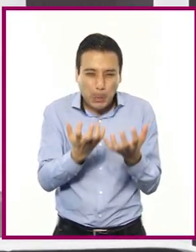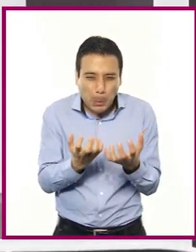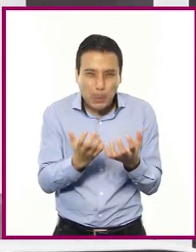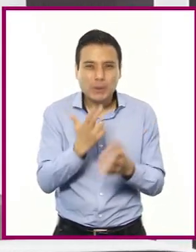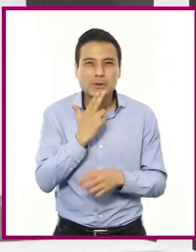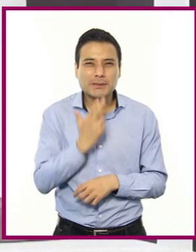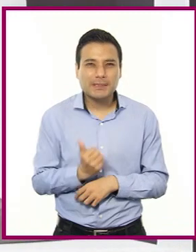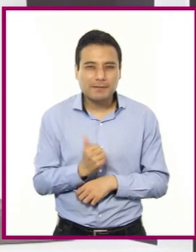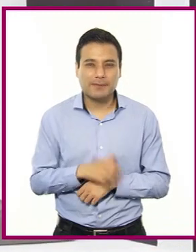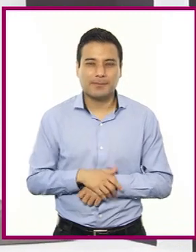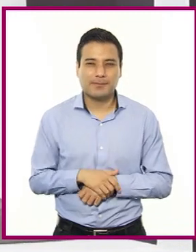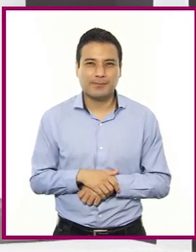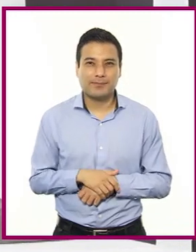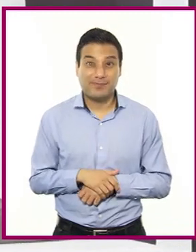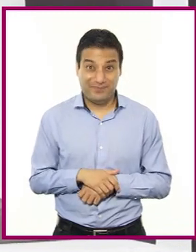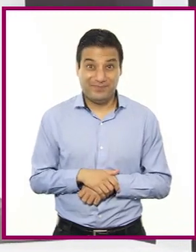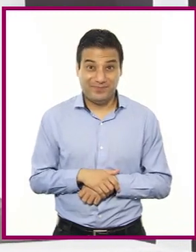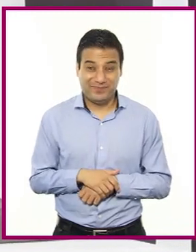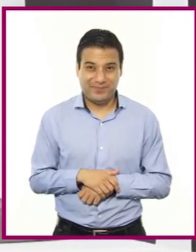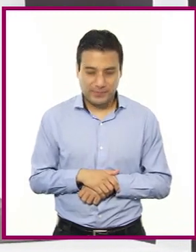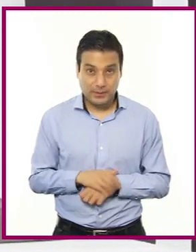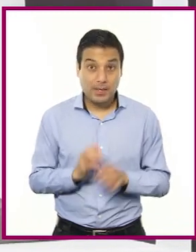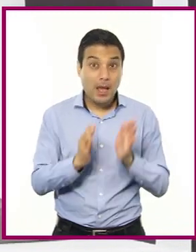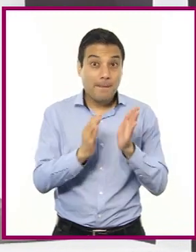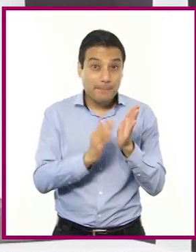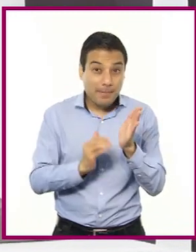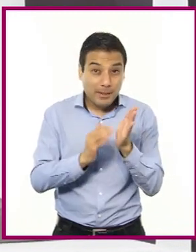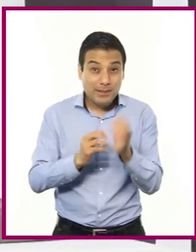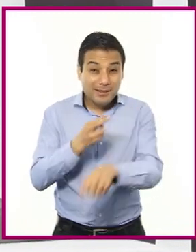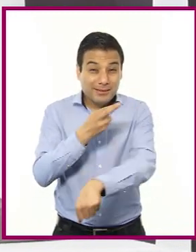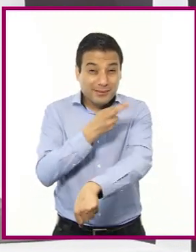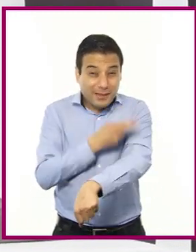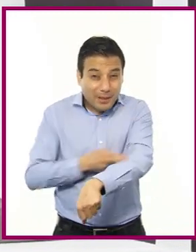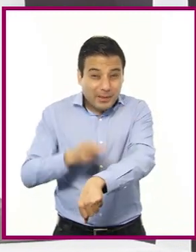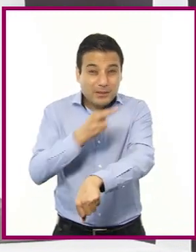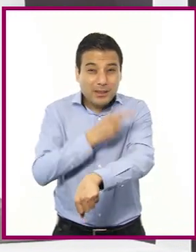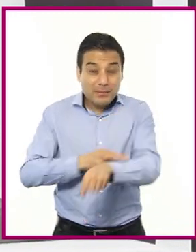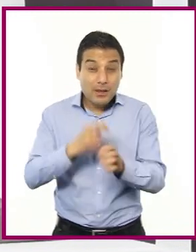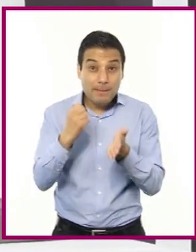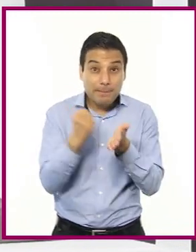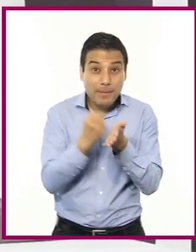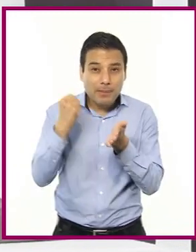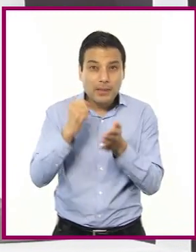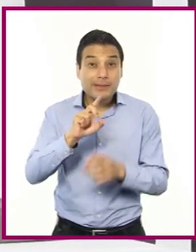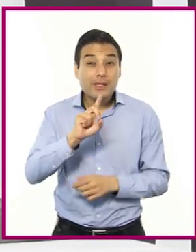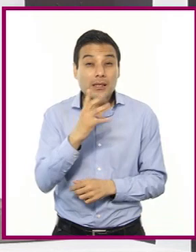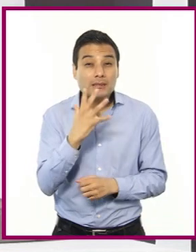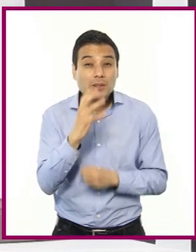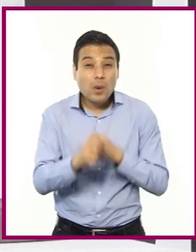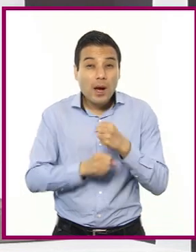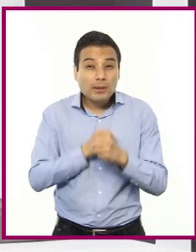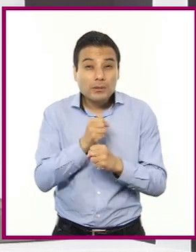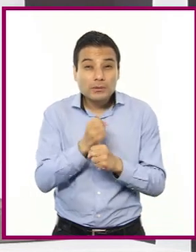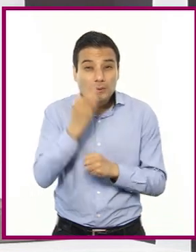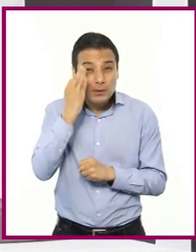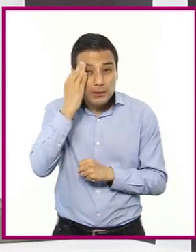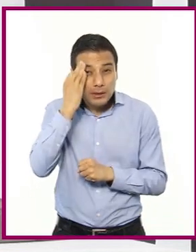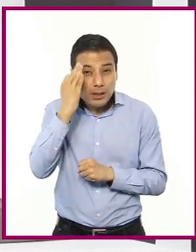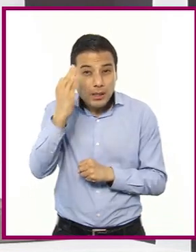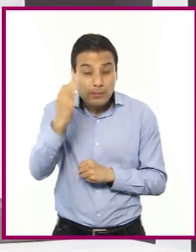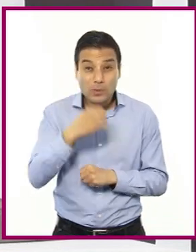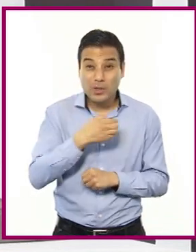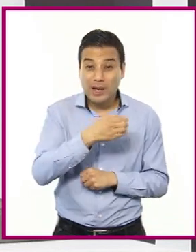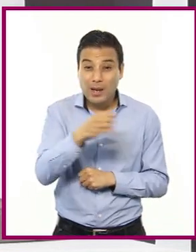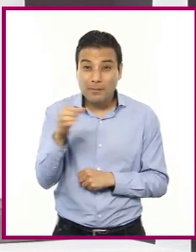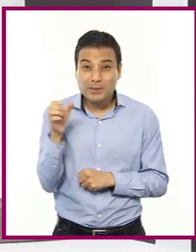poco, los trámites de acreditación llegaban a demorarse hasta 35 años. Muchos campesinos de